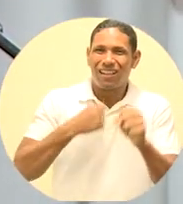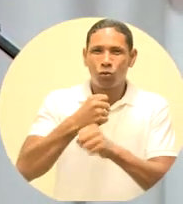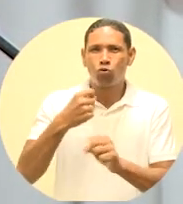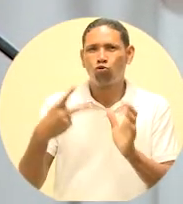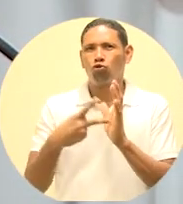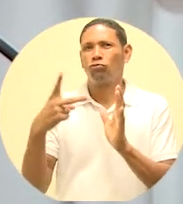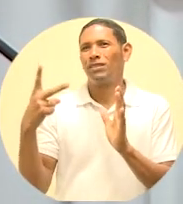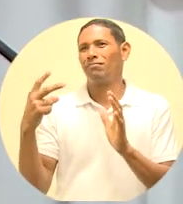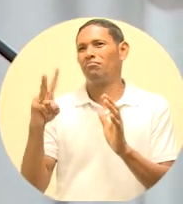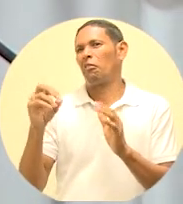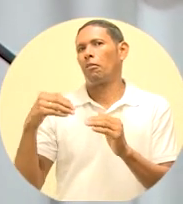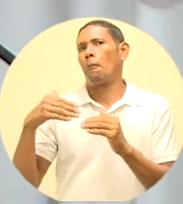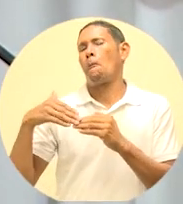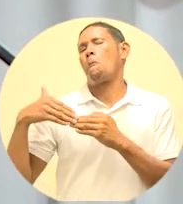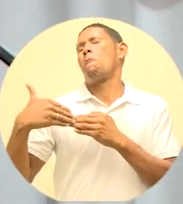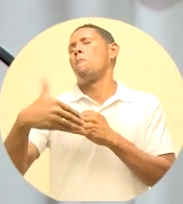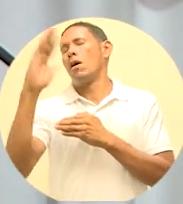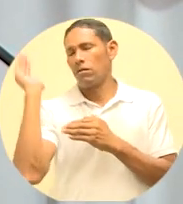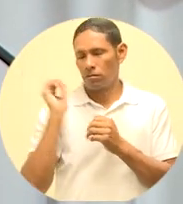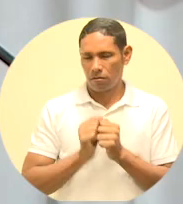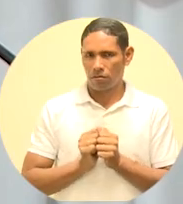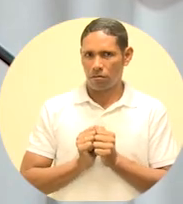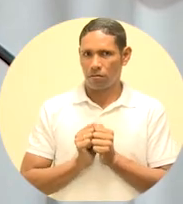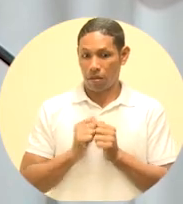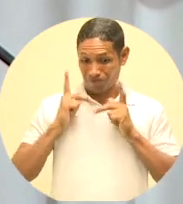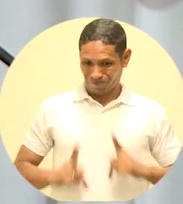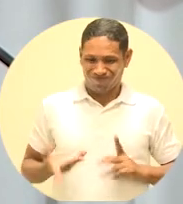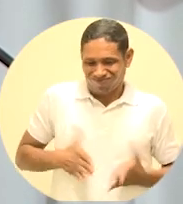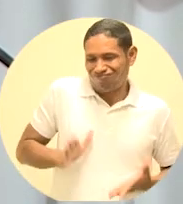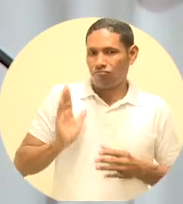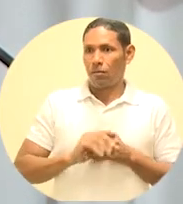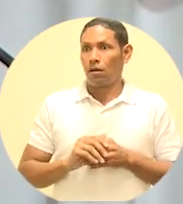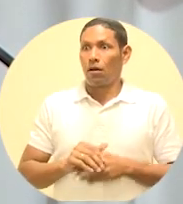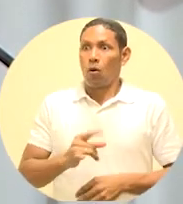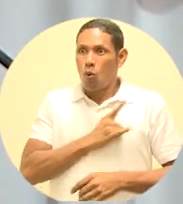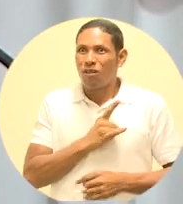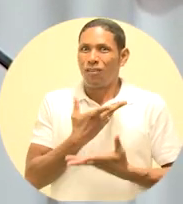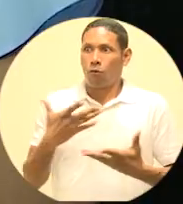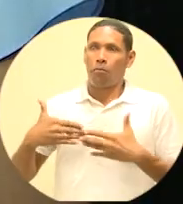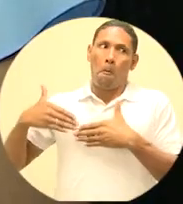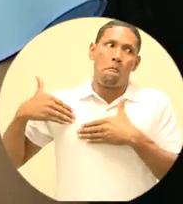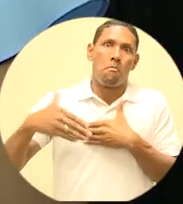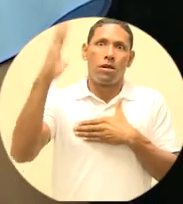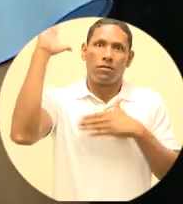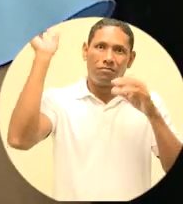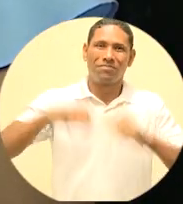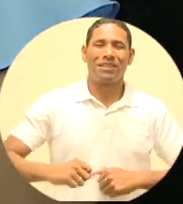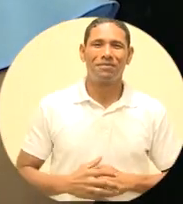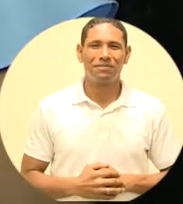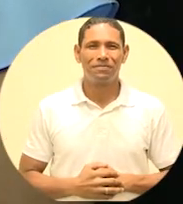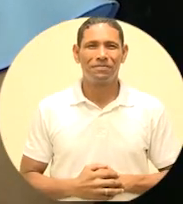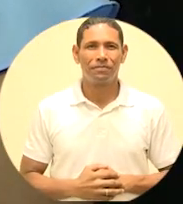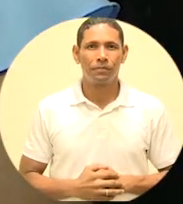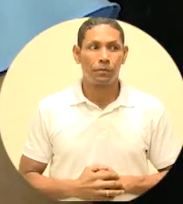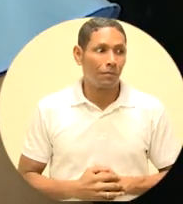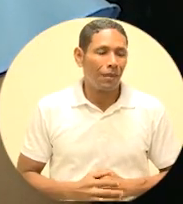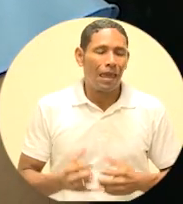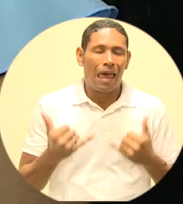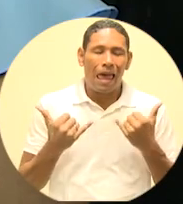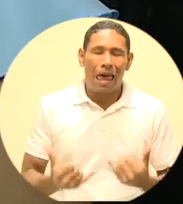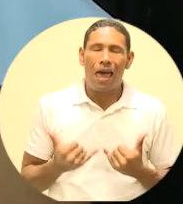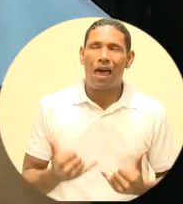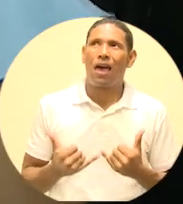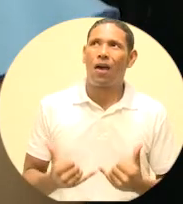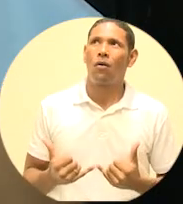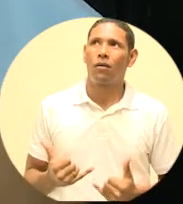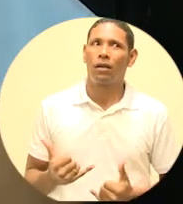nosotros, porque las instituciones son mucho más grandes y más permanentes que los hombres. Es el momento en el que